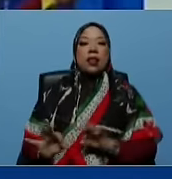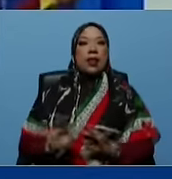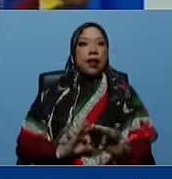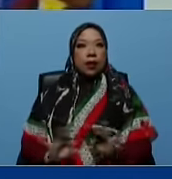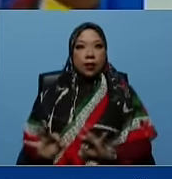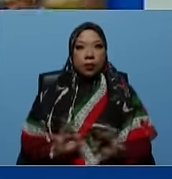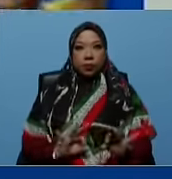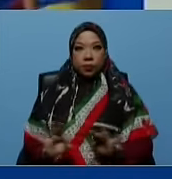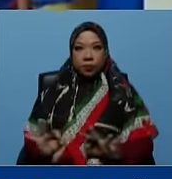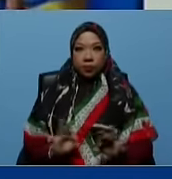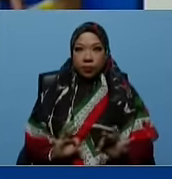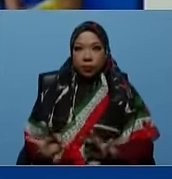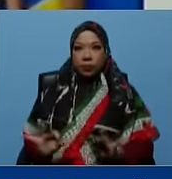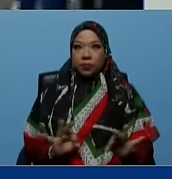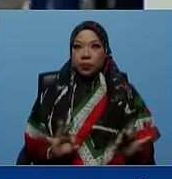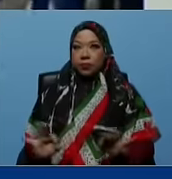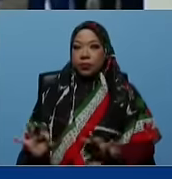popular,